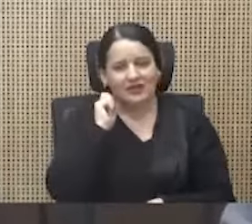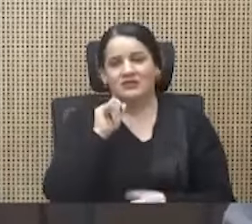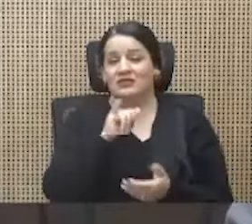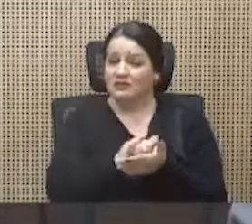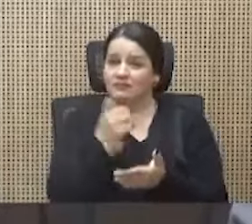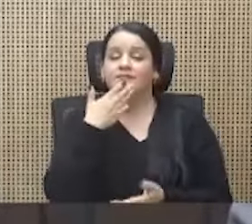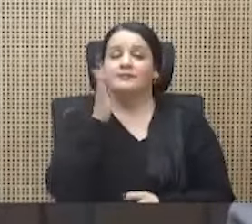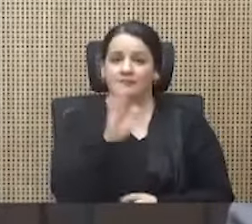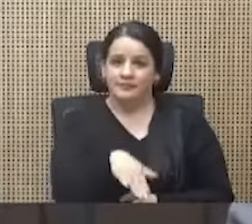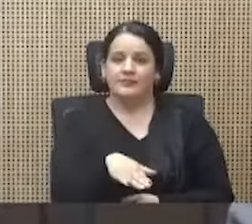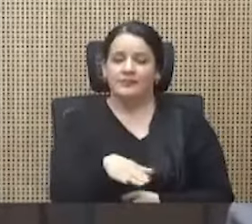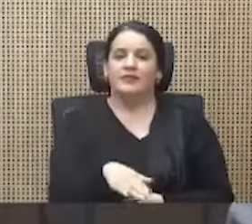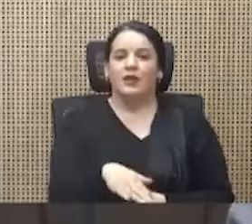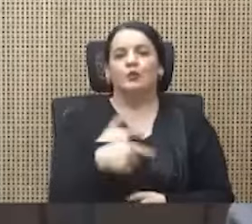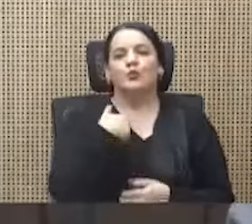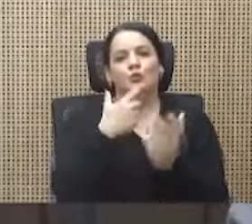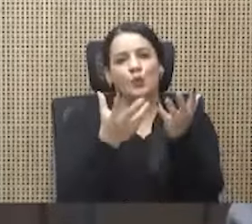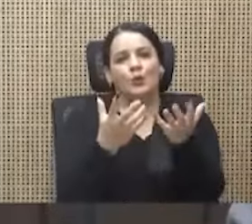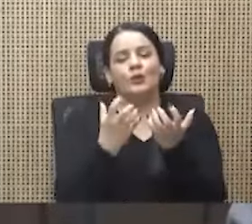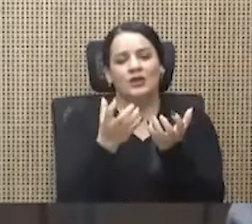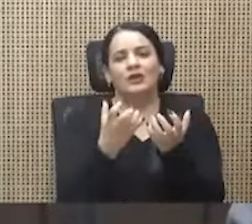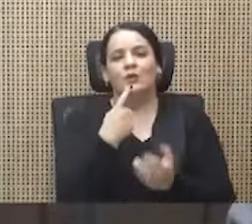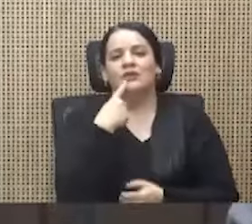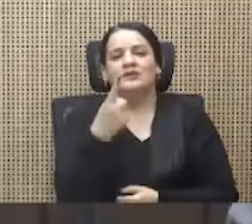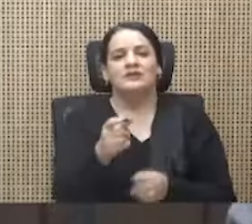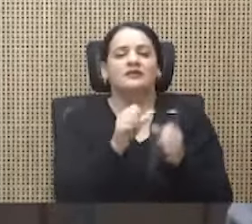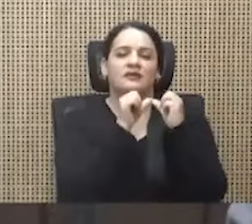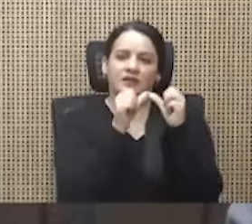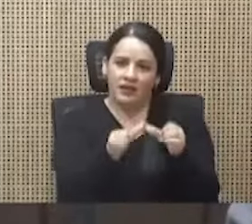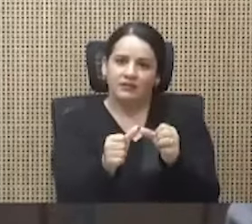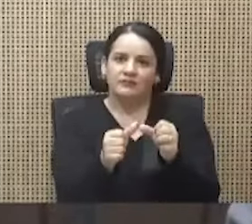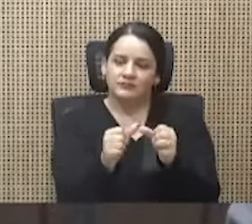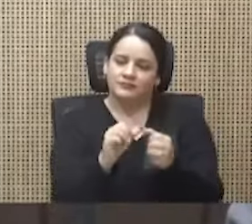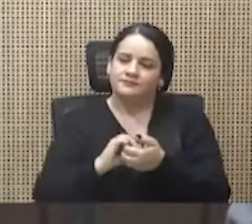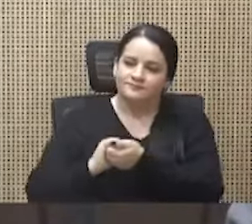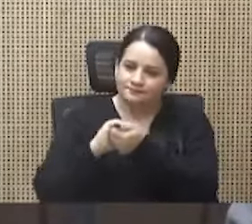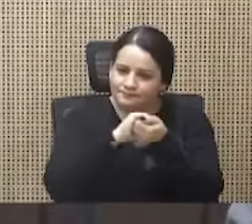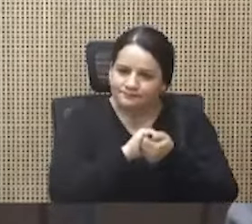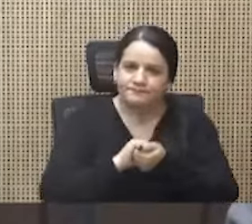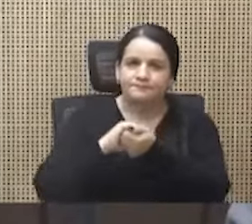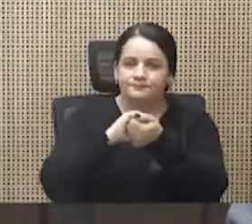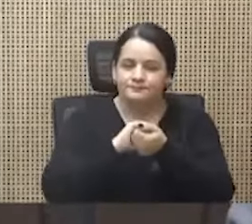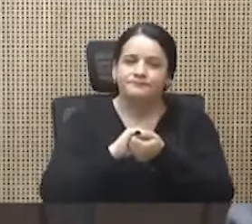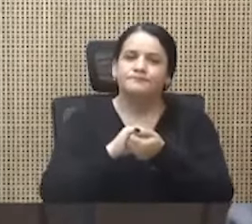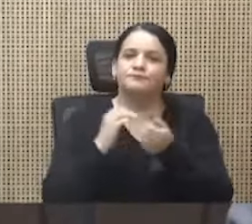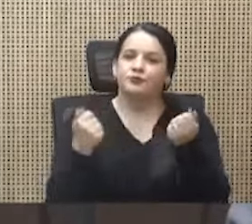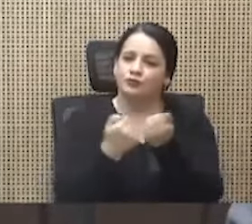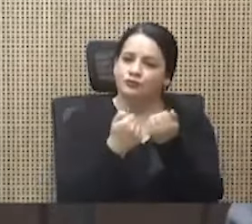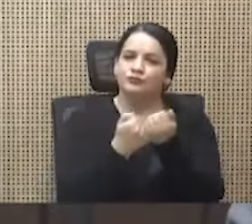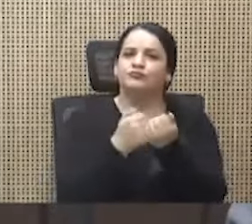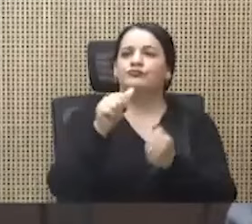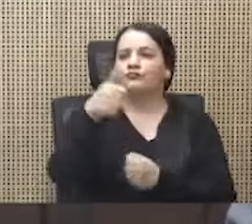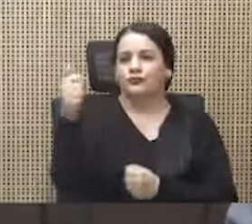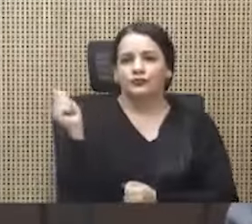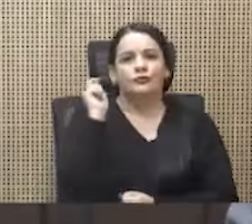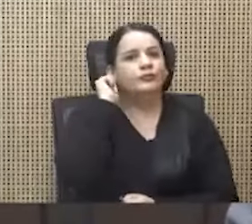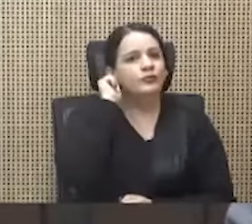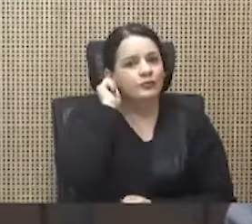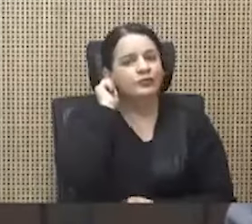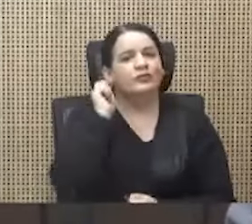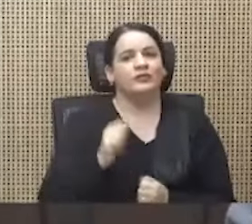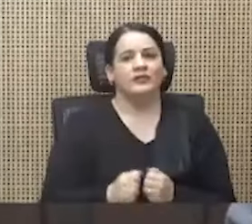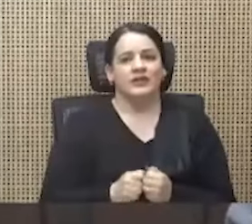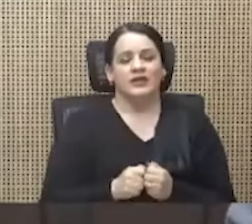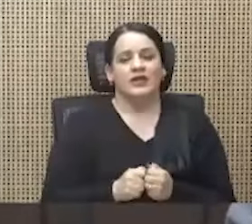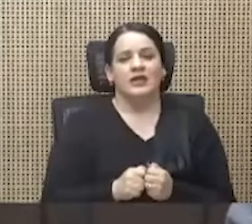lo que quiero decirles es que sigamos siendo sororarias. Sigamos entendiendo que el apoyar